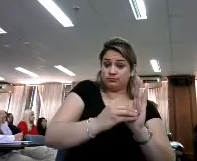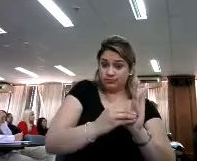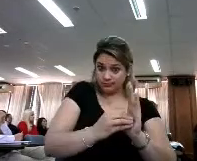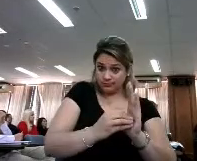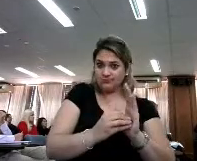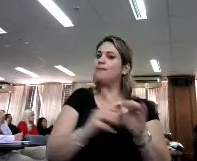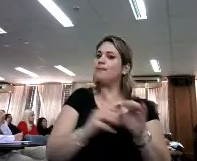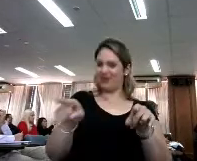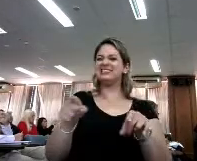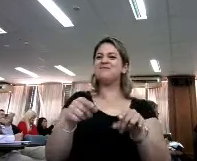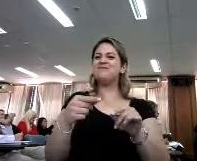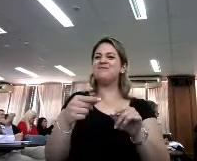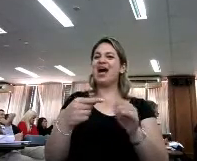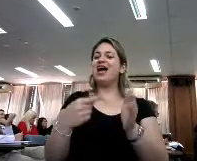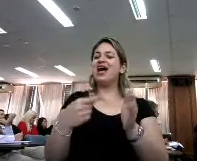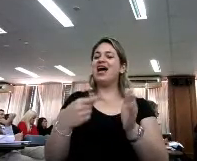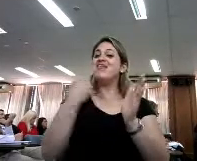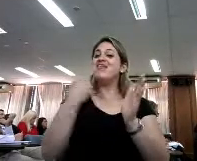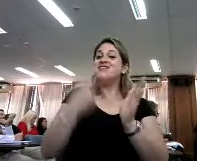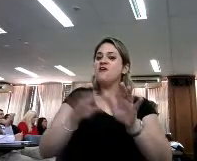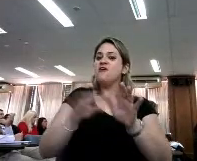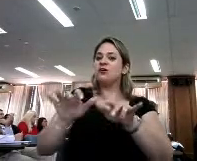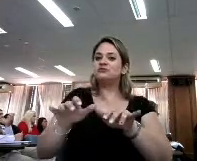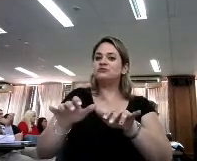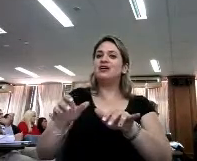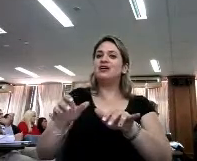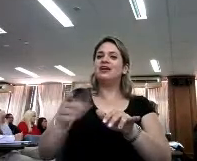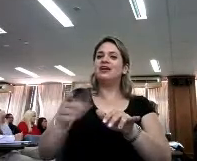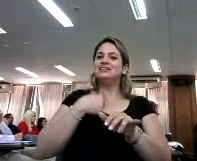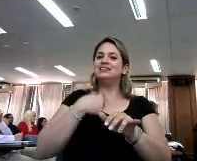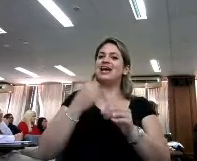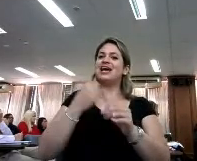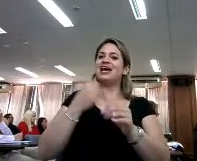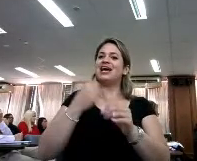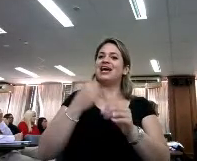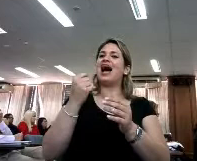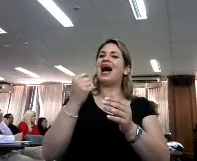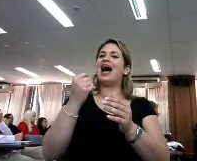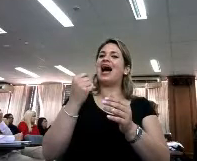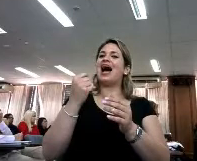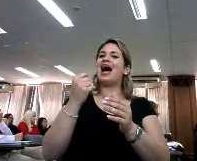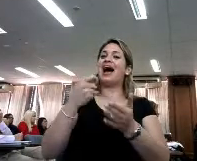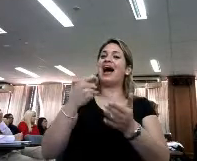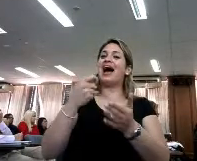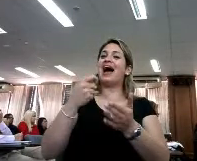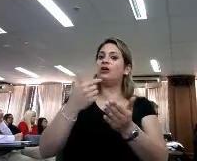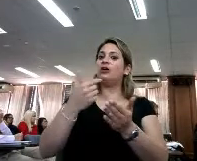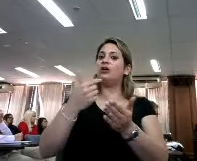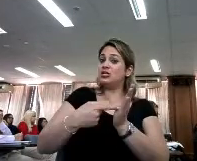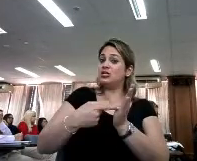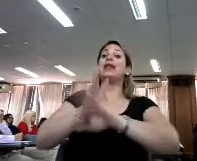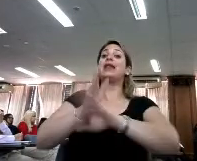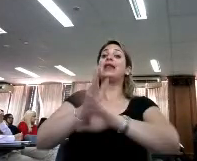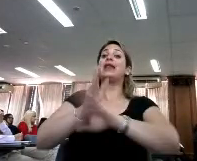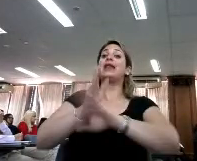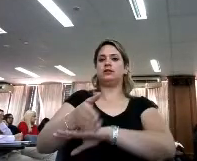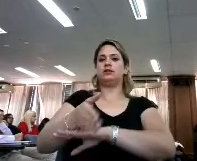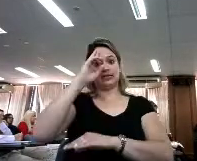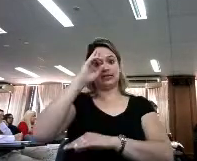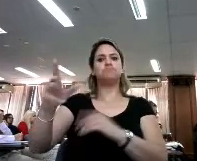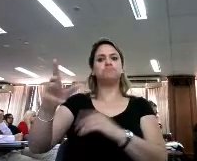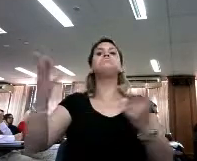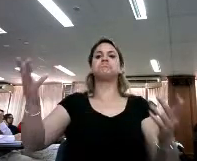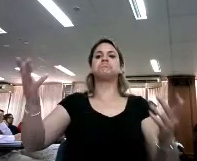esa medida tecnológica de protección es la que el titular o el autor está poniendo para que todos podamos acceder. Y si no la respetamos, pues